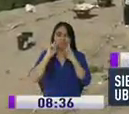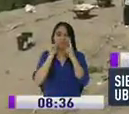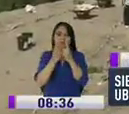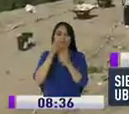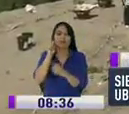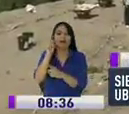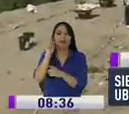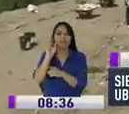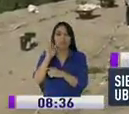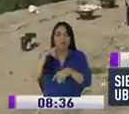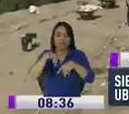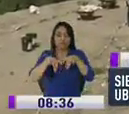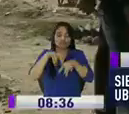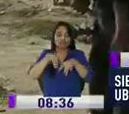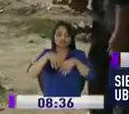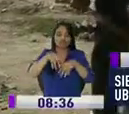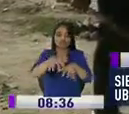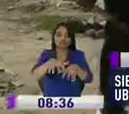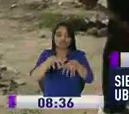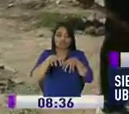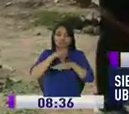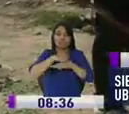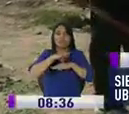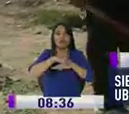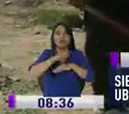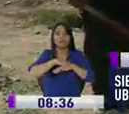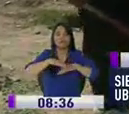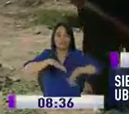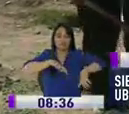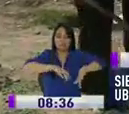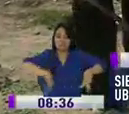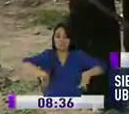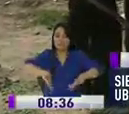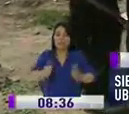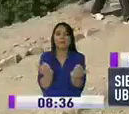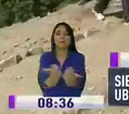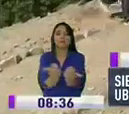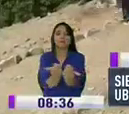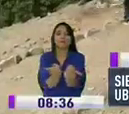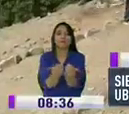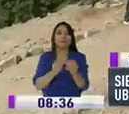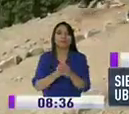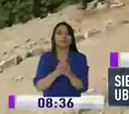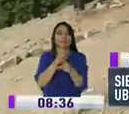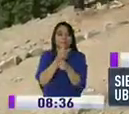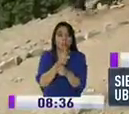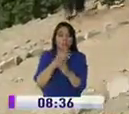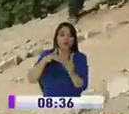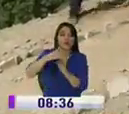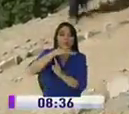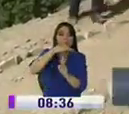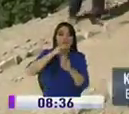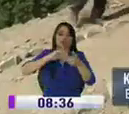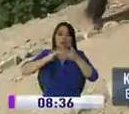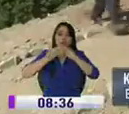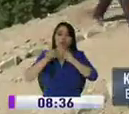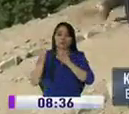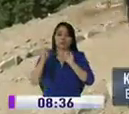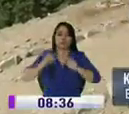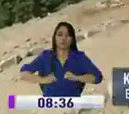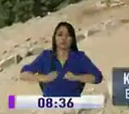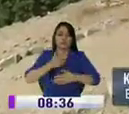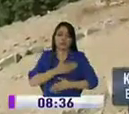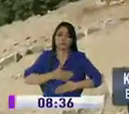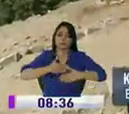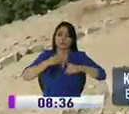Pichincha, que se encontraba afectada por la presencia de escombros y basura. Preservar el medio ambiente y que la comunidad pueda disfrutar de un